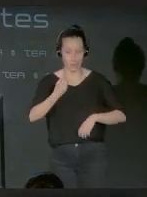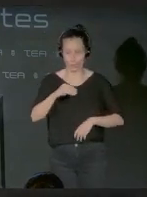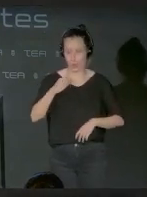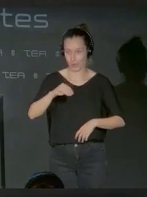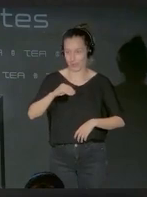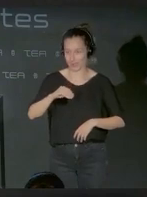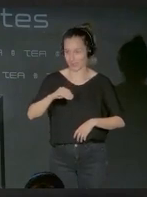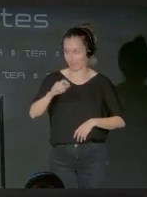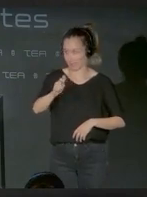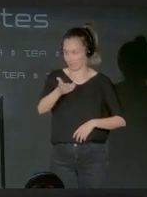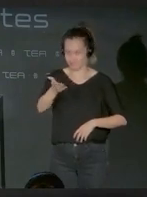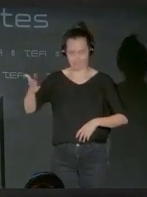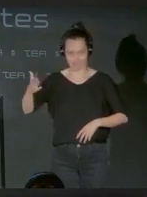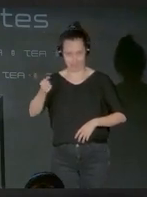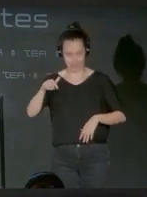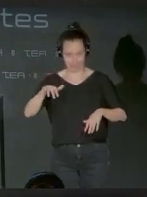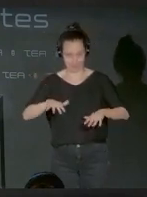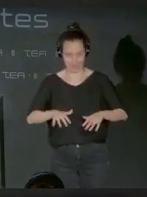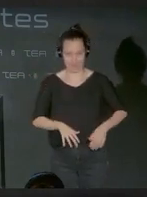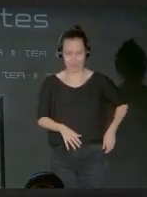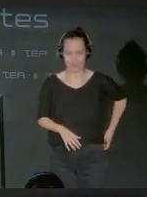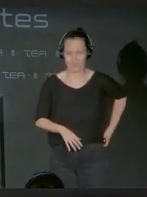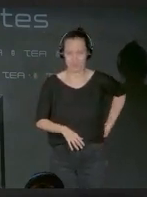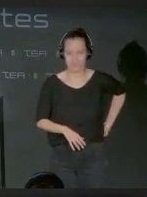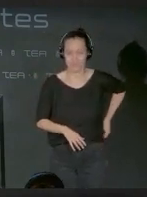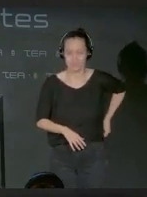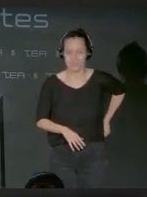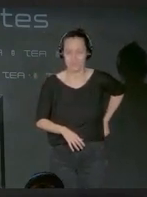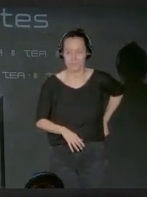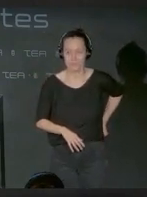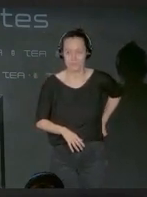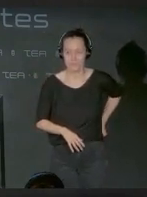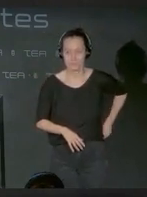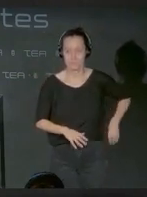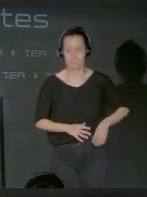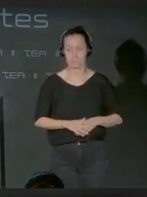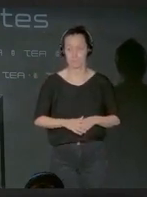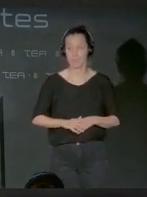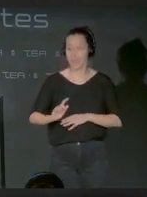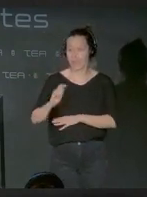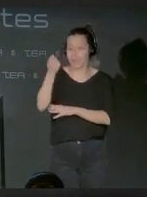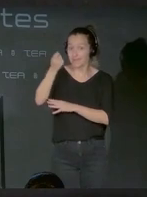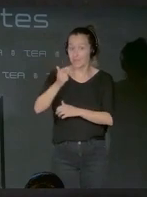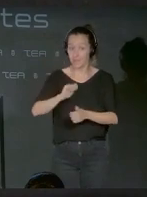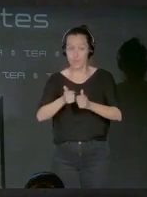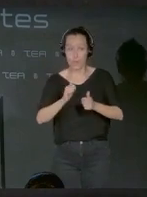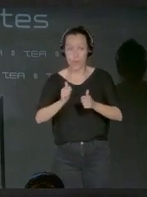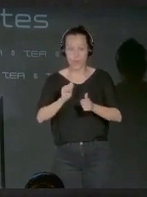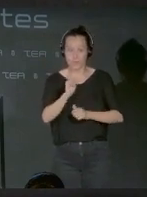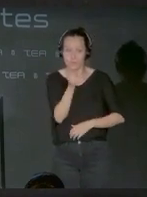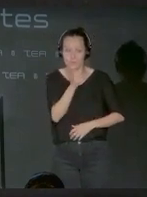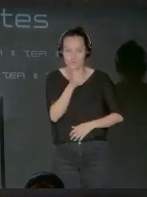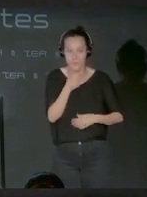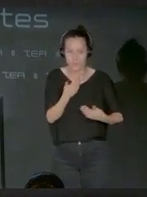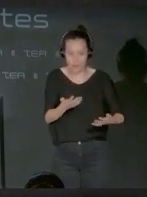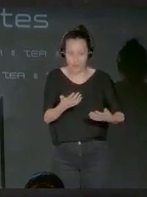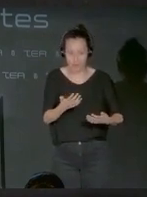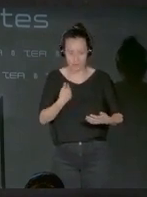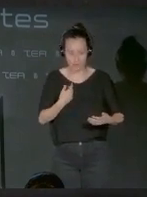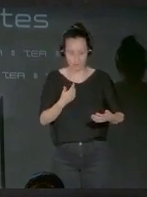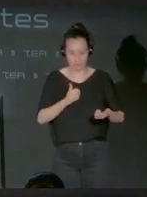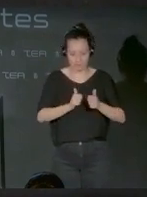todos los aquí presentes El Secreto del éxito de los videojuegos pues la accesibilidad a través de todo tipo de dispositivos